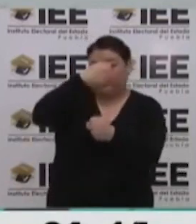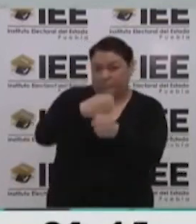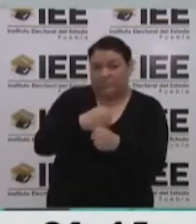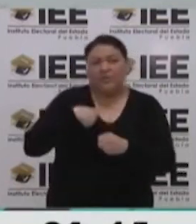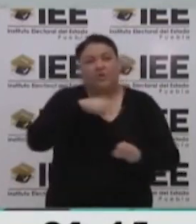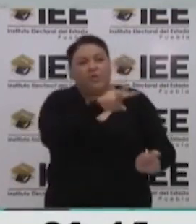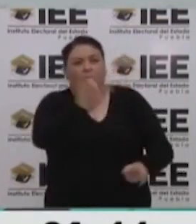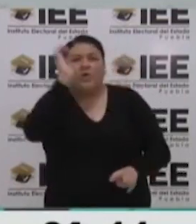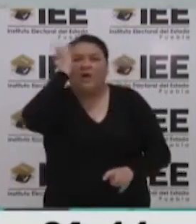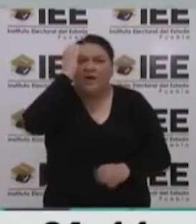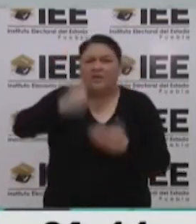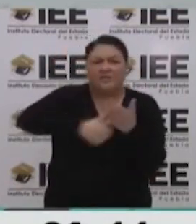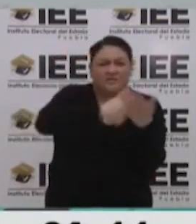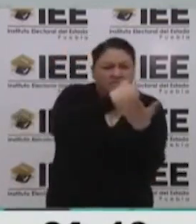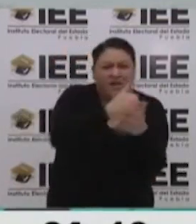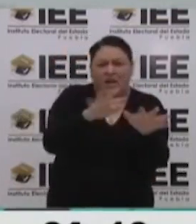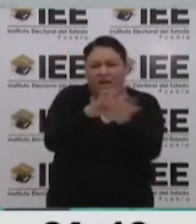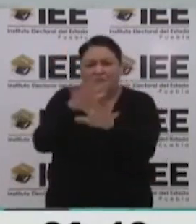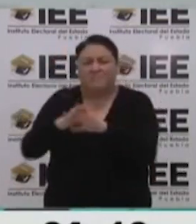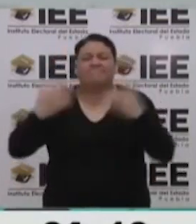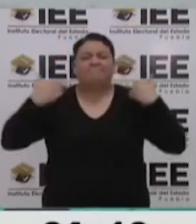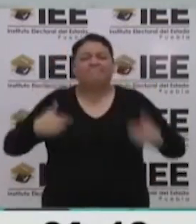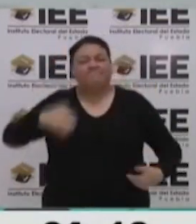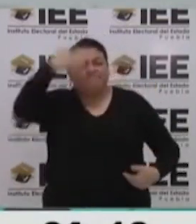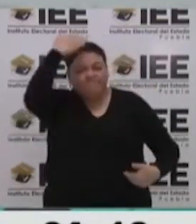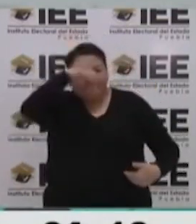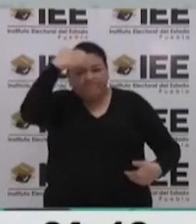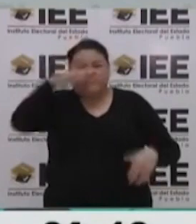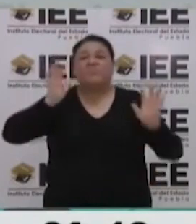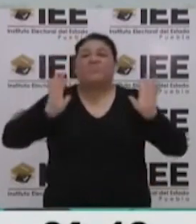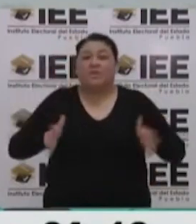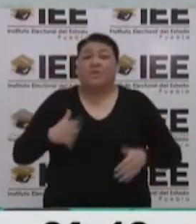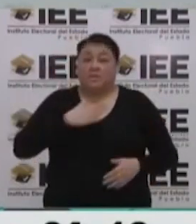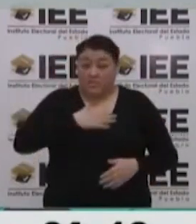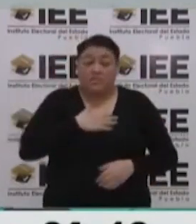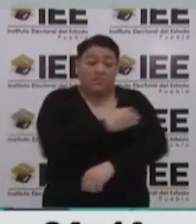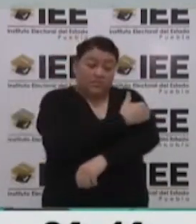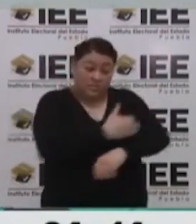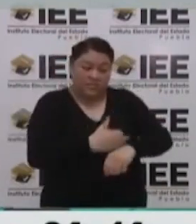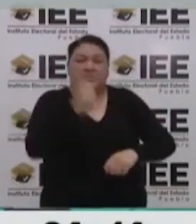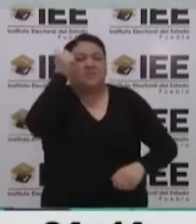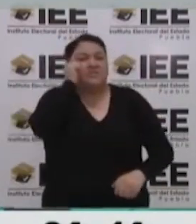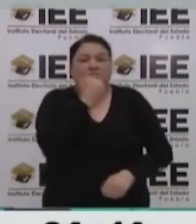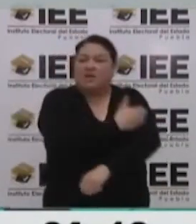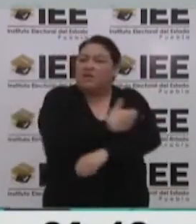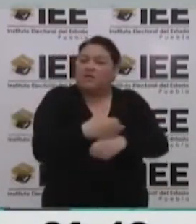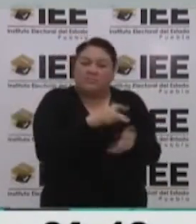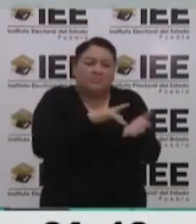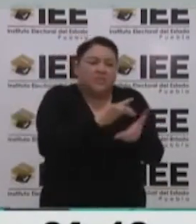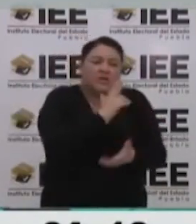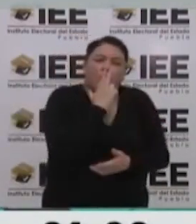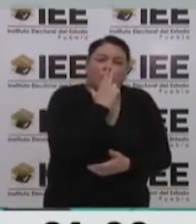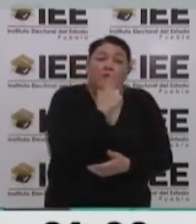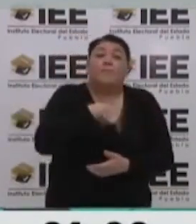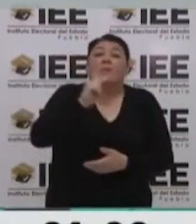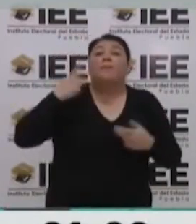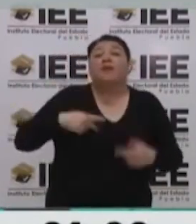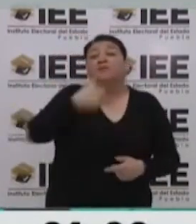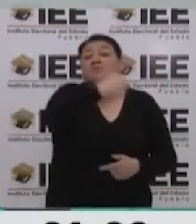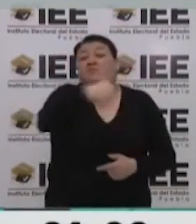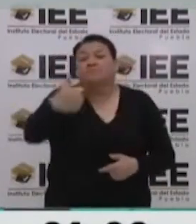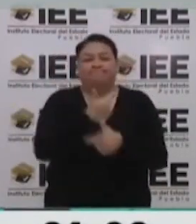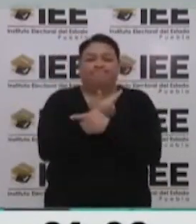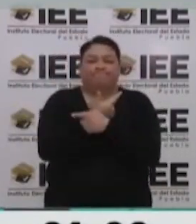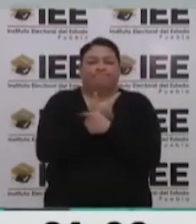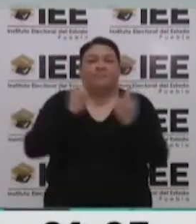y yo sí sé hacer bien las cosas soy un hombre pro familia pro vida pero protejo la libertad de todos y cada